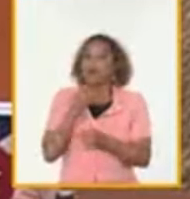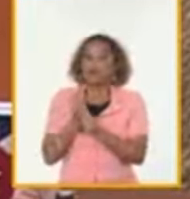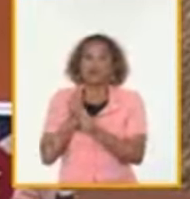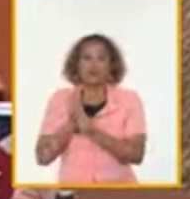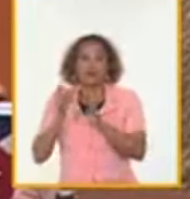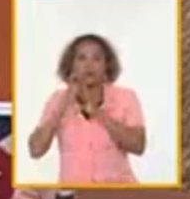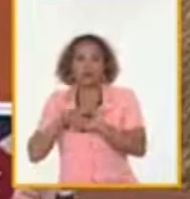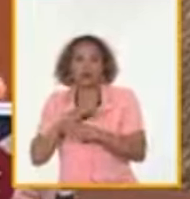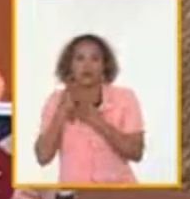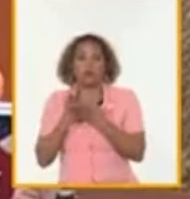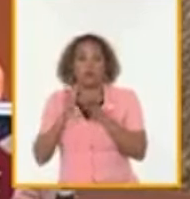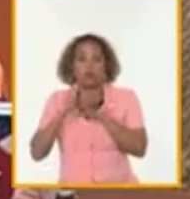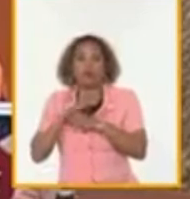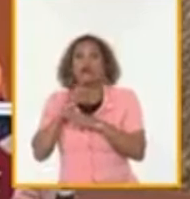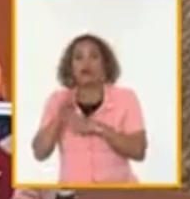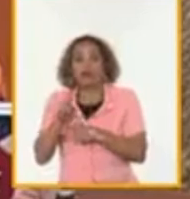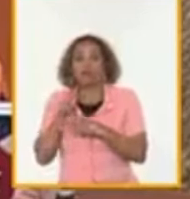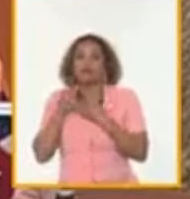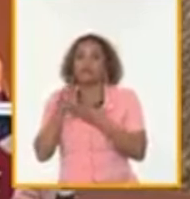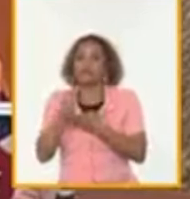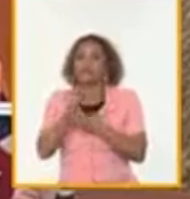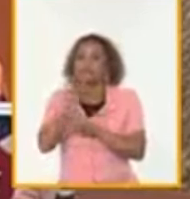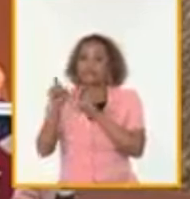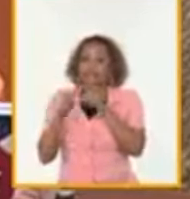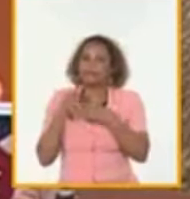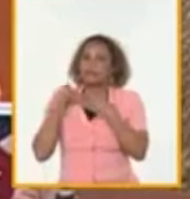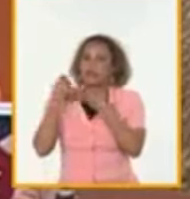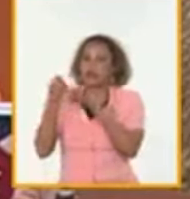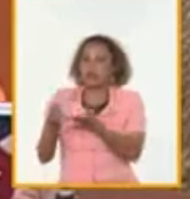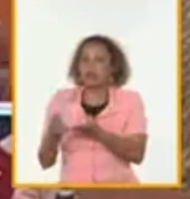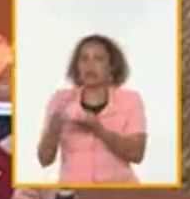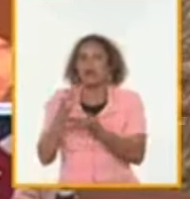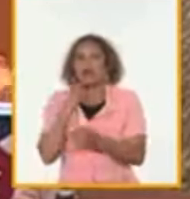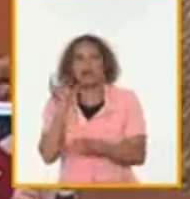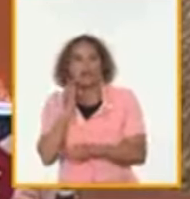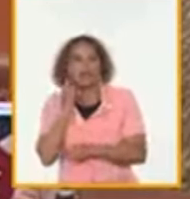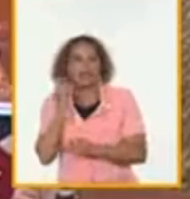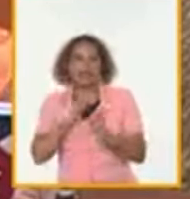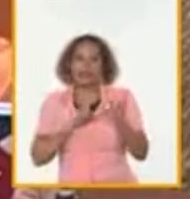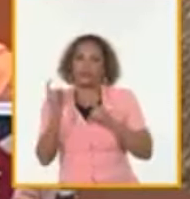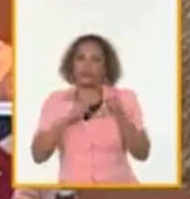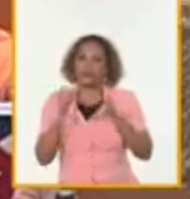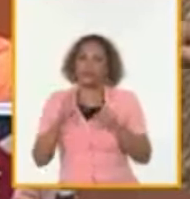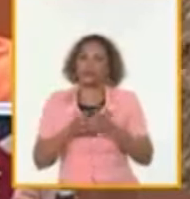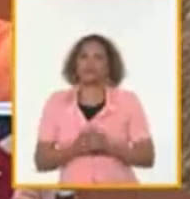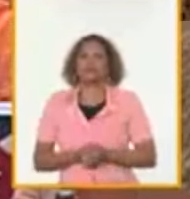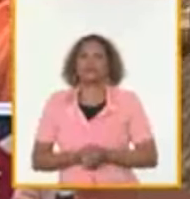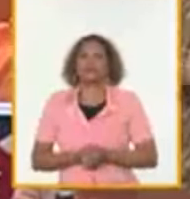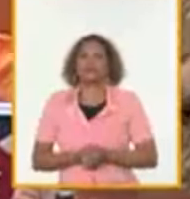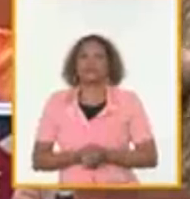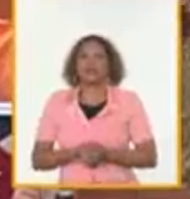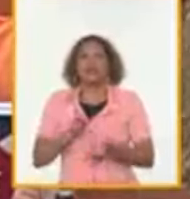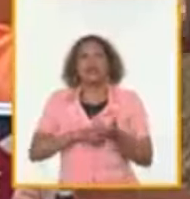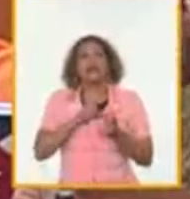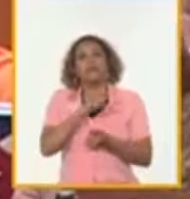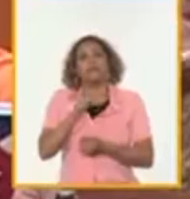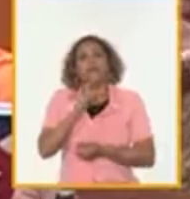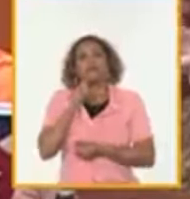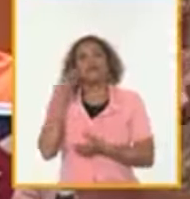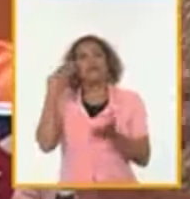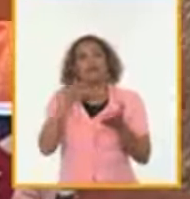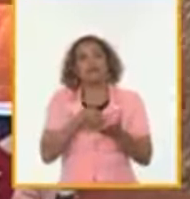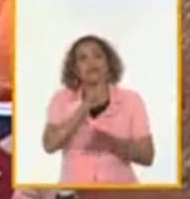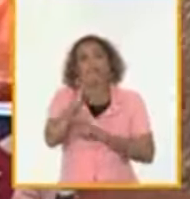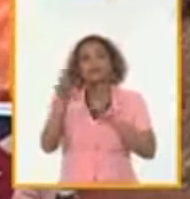También nosotros en varios lugares el el secretario del del partido ha llegado y ha estado explicando Y por qué no